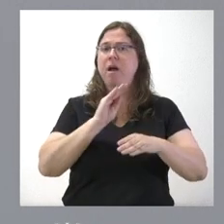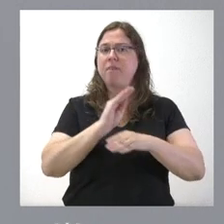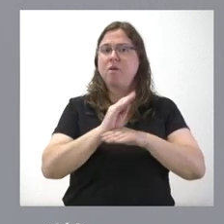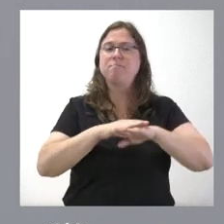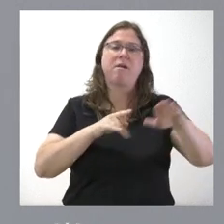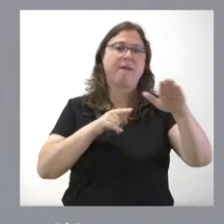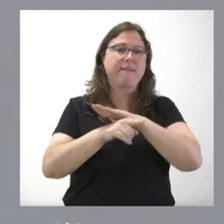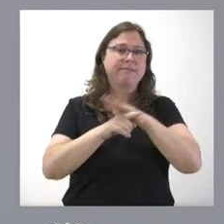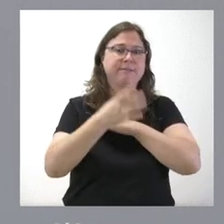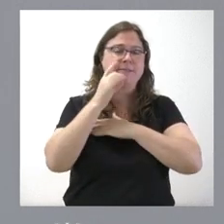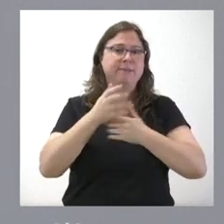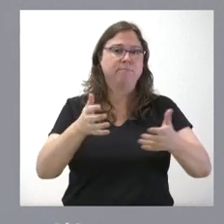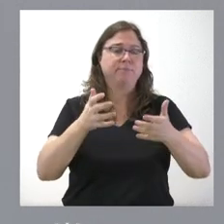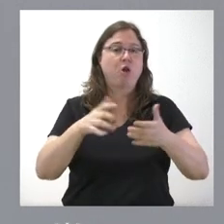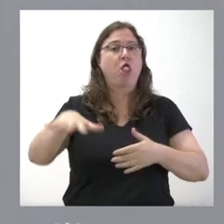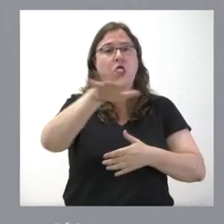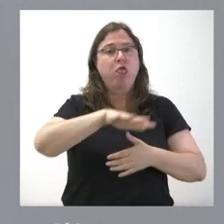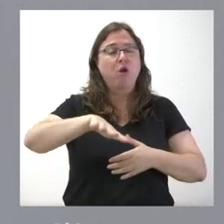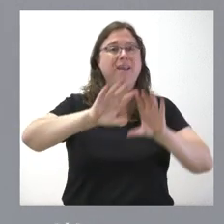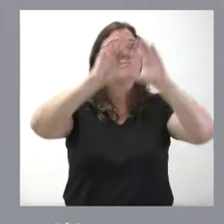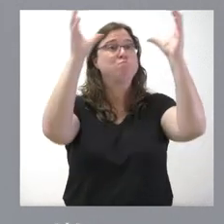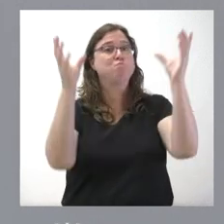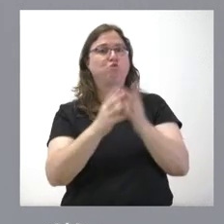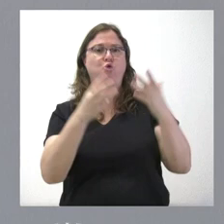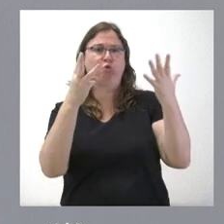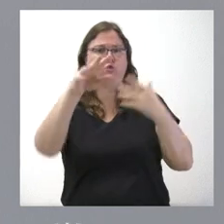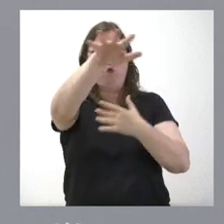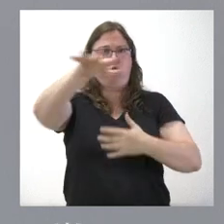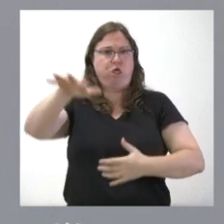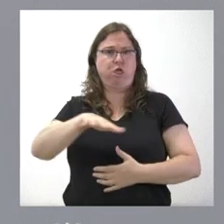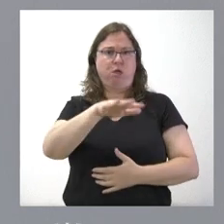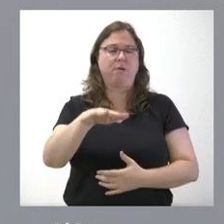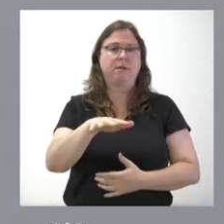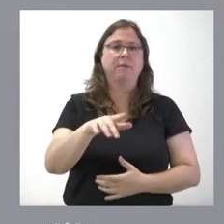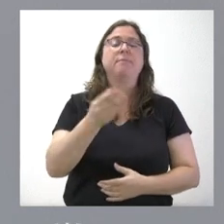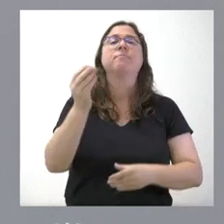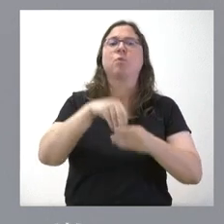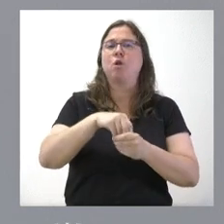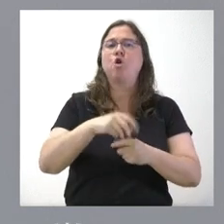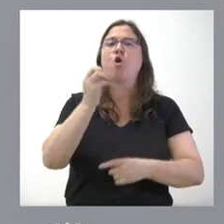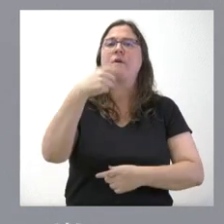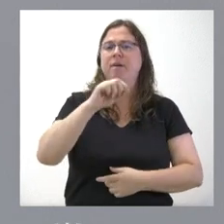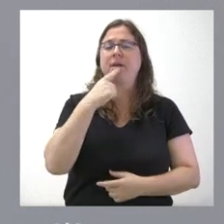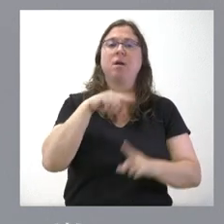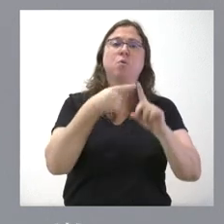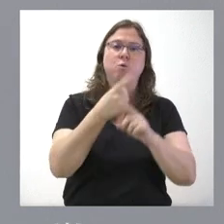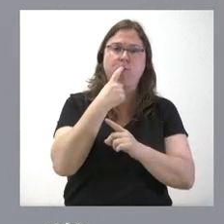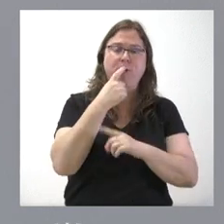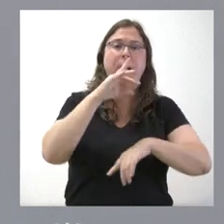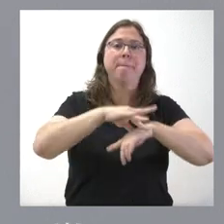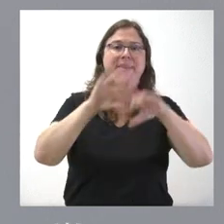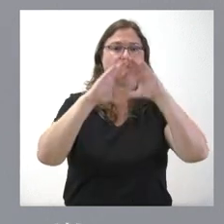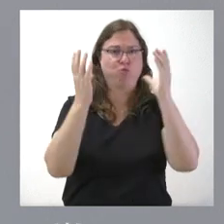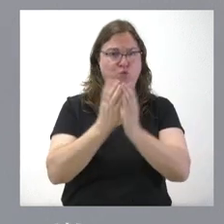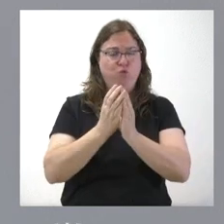gestionarlas en ocho regiones a nivel mundial está Cruz Roja médicos del mundo el